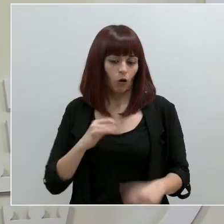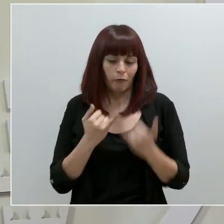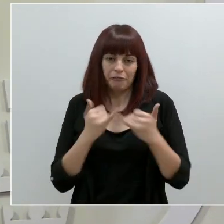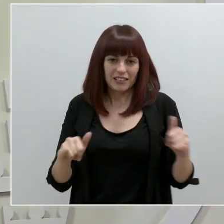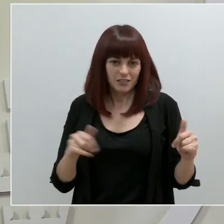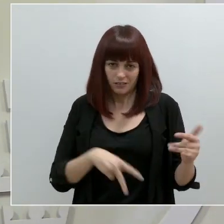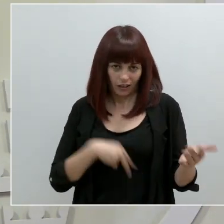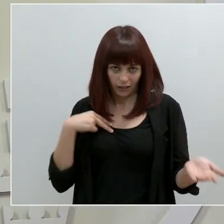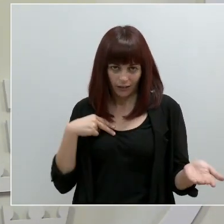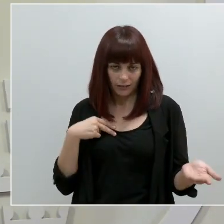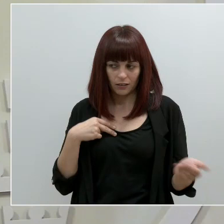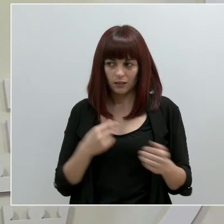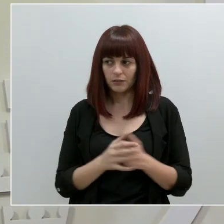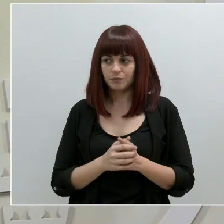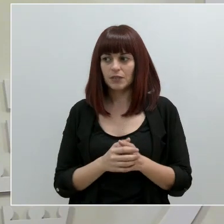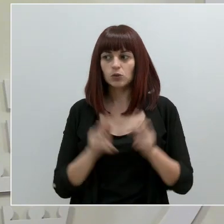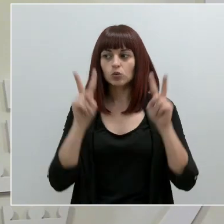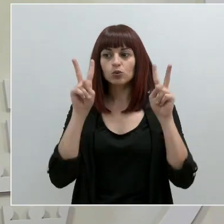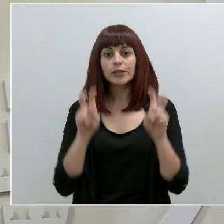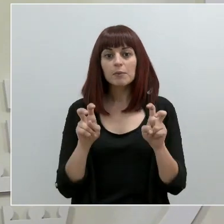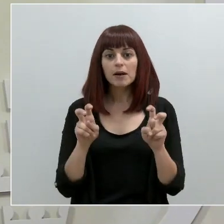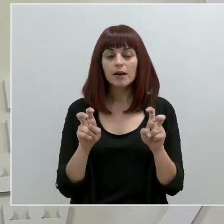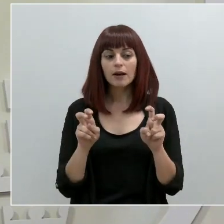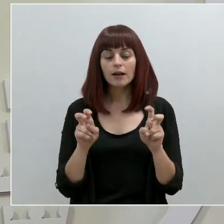fiestas en general es una cuestión que a